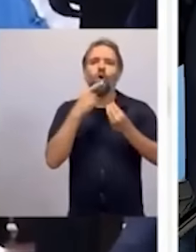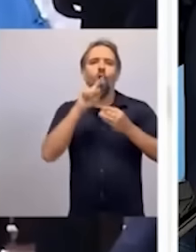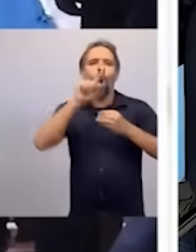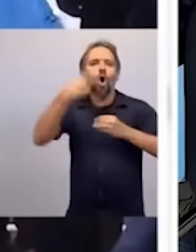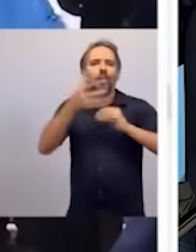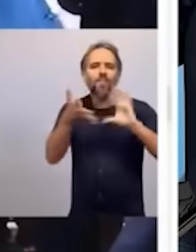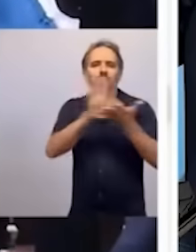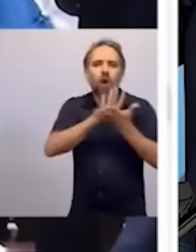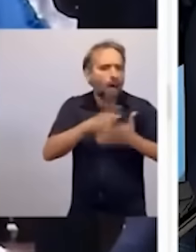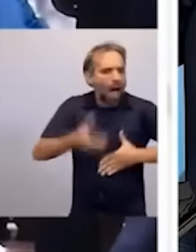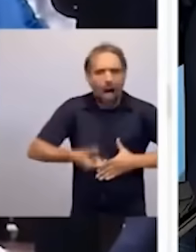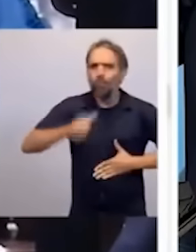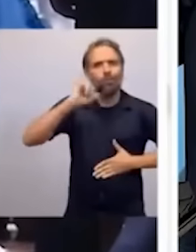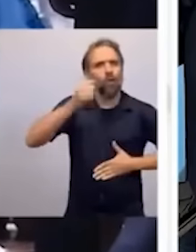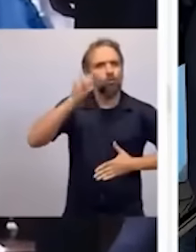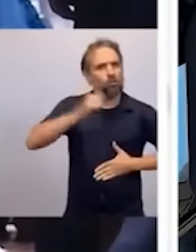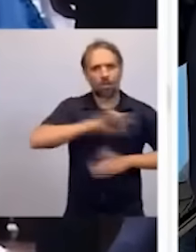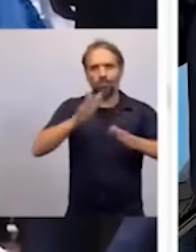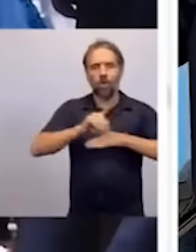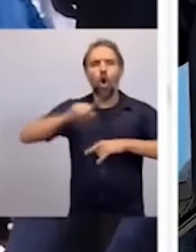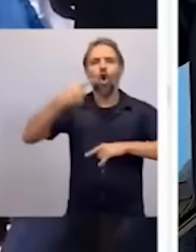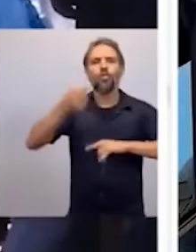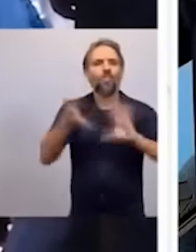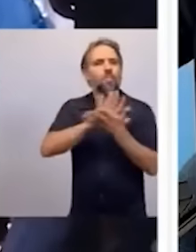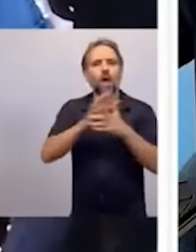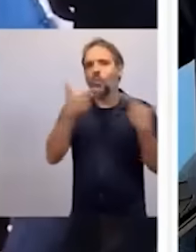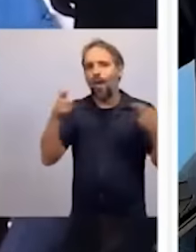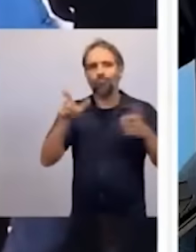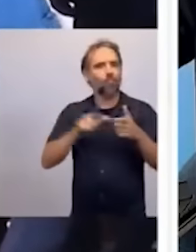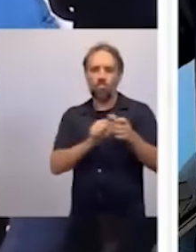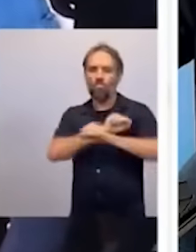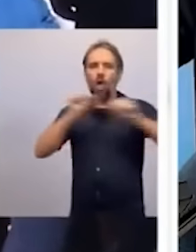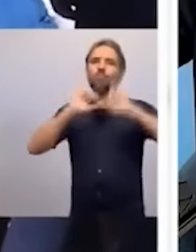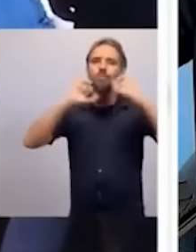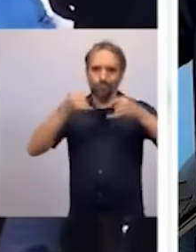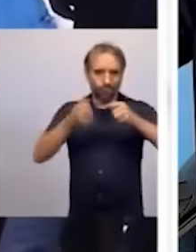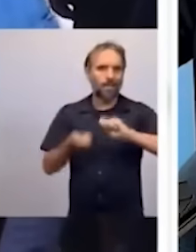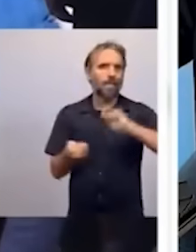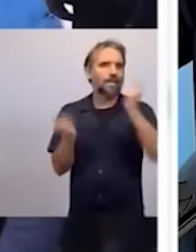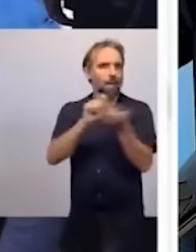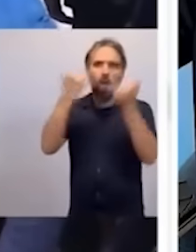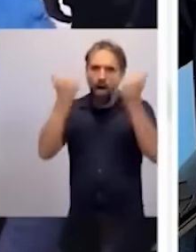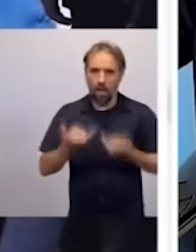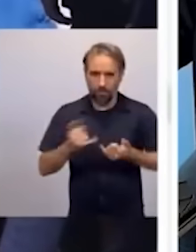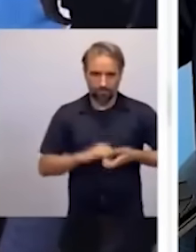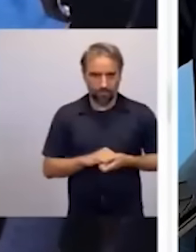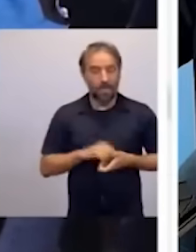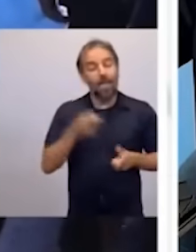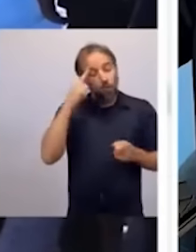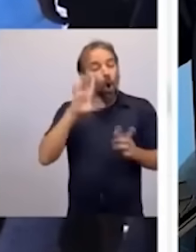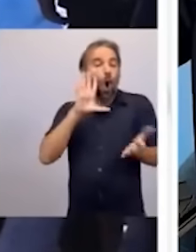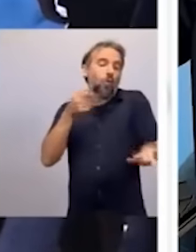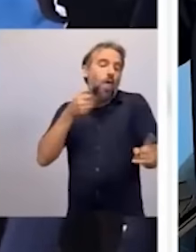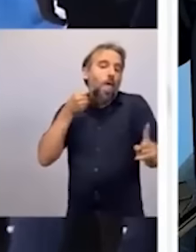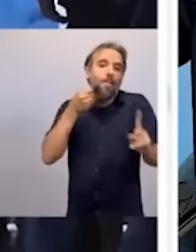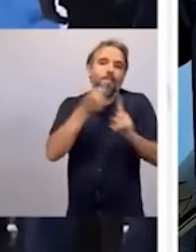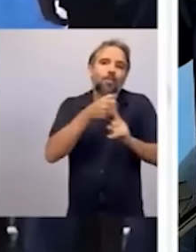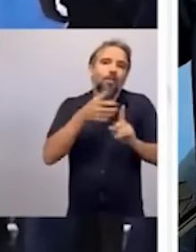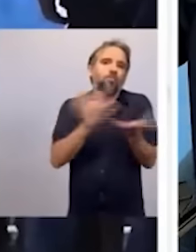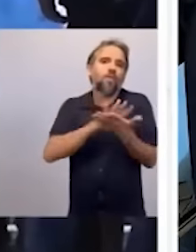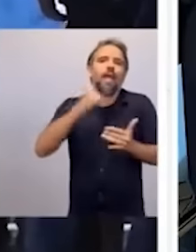tiena nada para perder este y dura 4 años dura 4 años y la gente se cansa antes él habrá dicho Bueno yo estuve